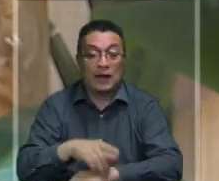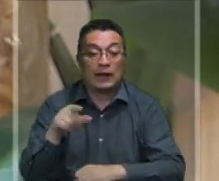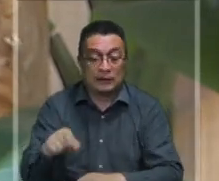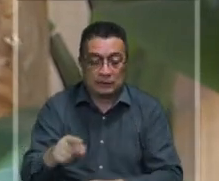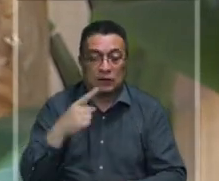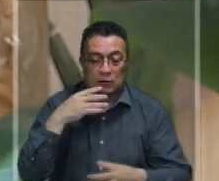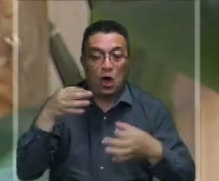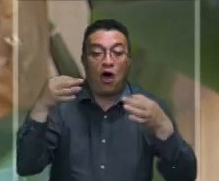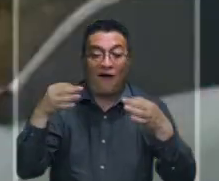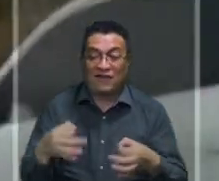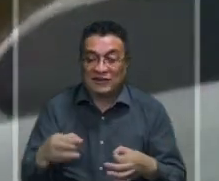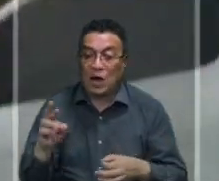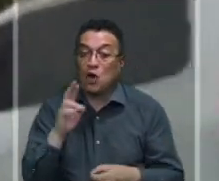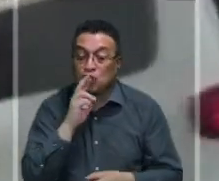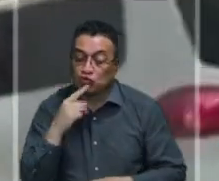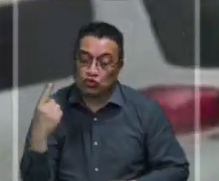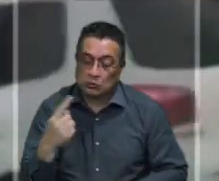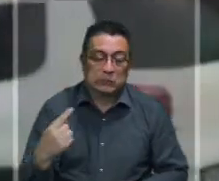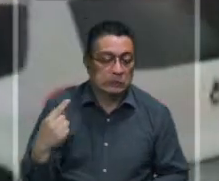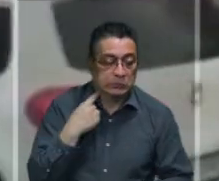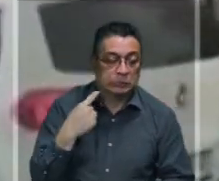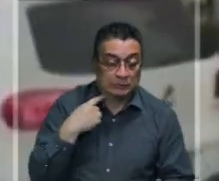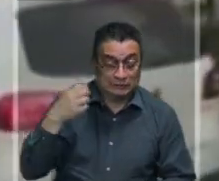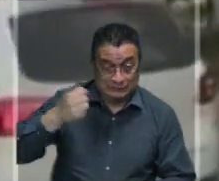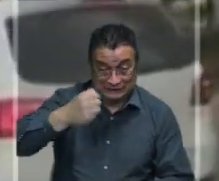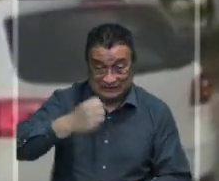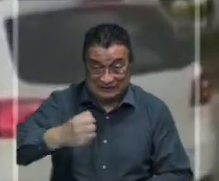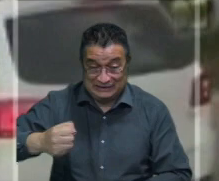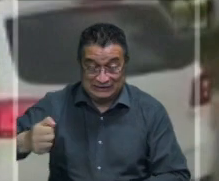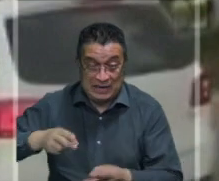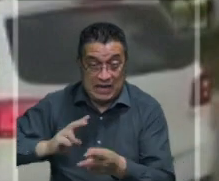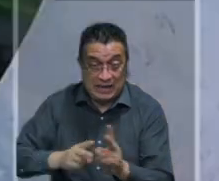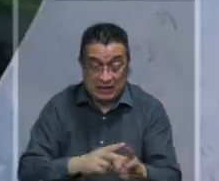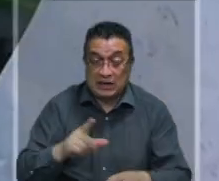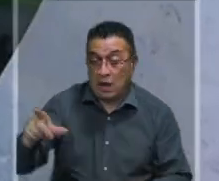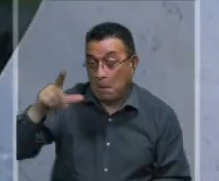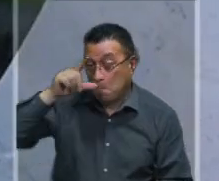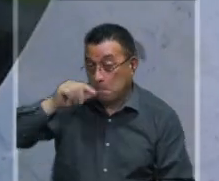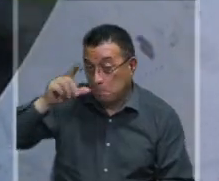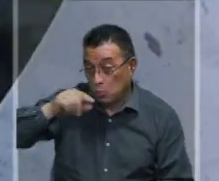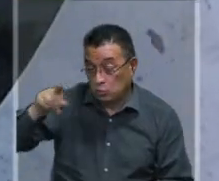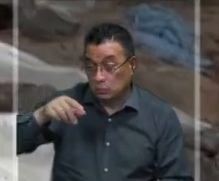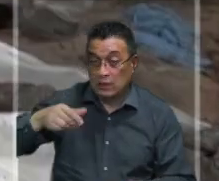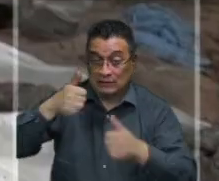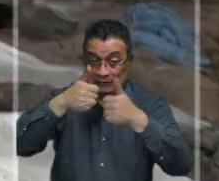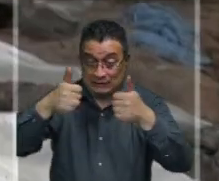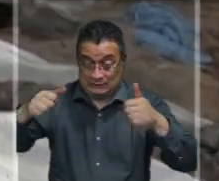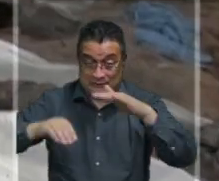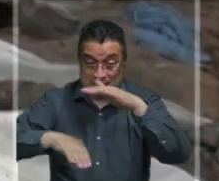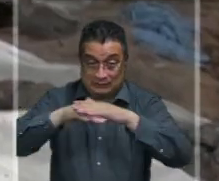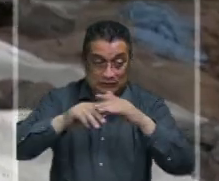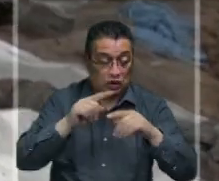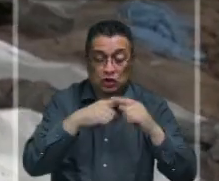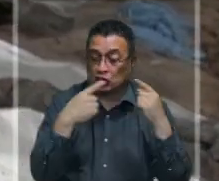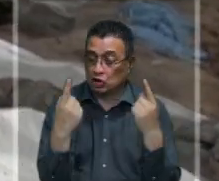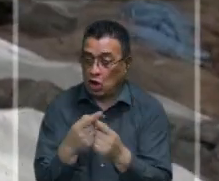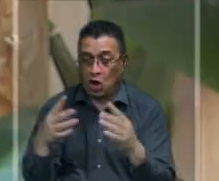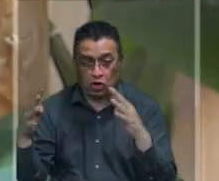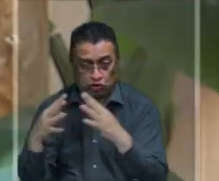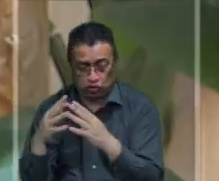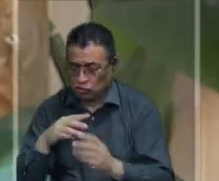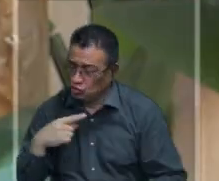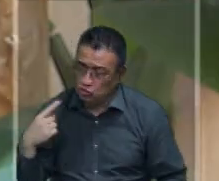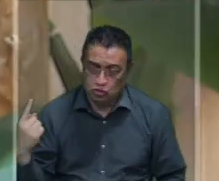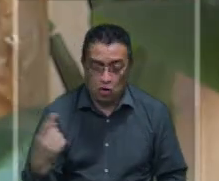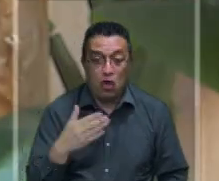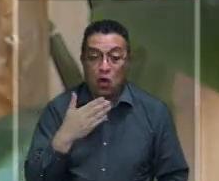la oficialidad rusa. Y que esos crímenes de guerra implican a Putin, a los jerarcas y hasta el último soldado raso.